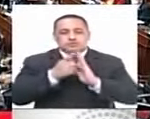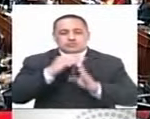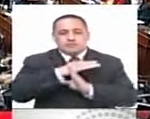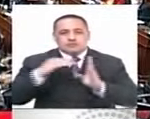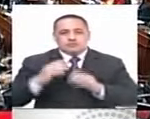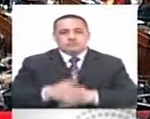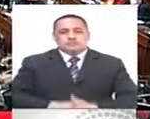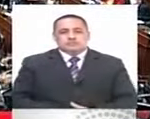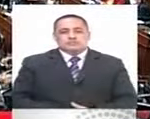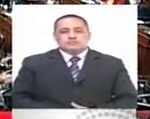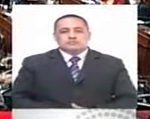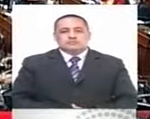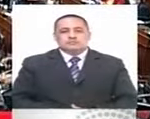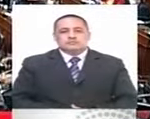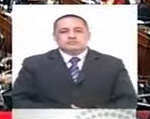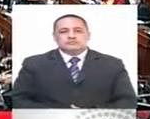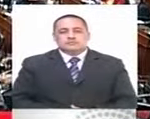3 minutos y medio.